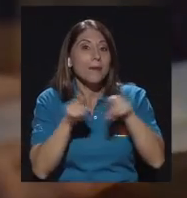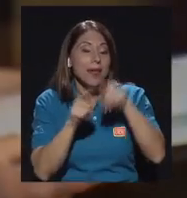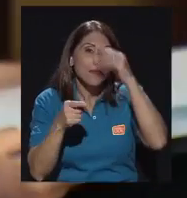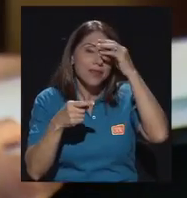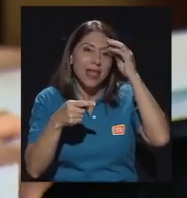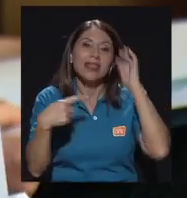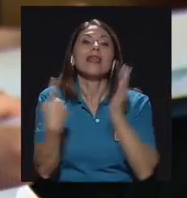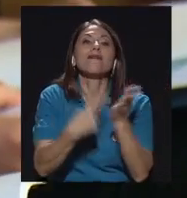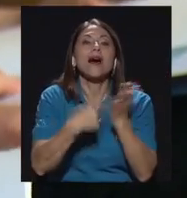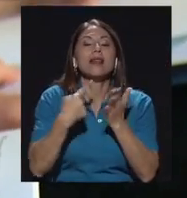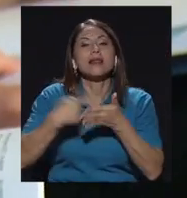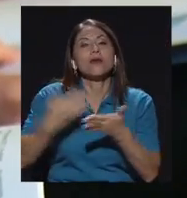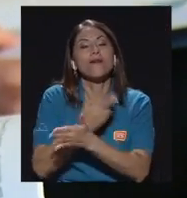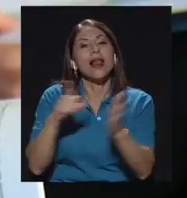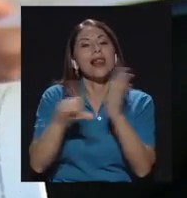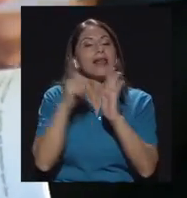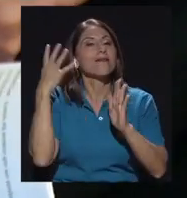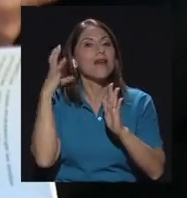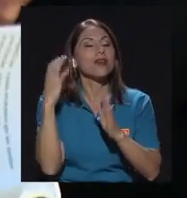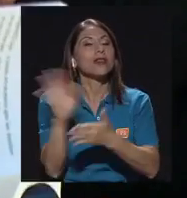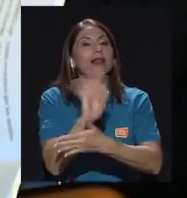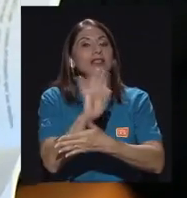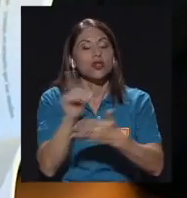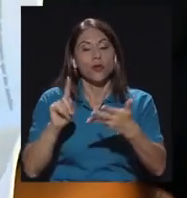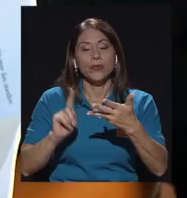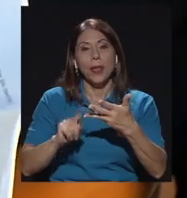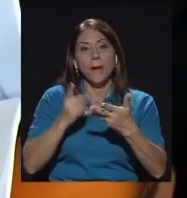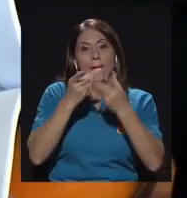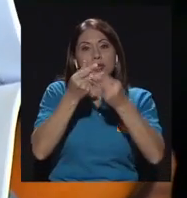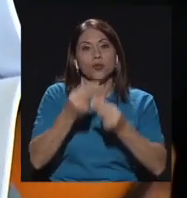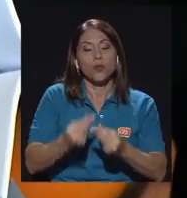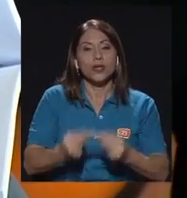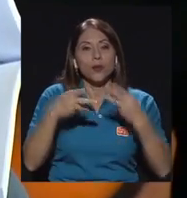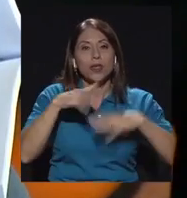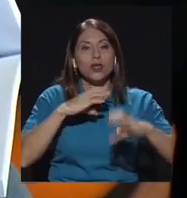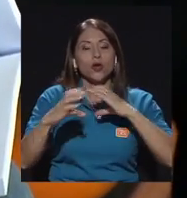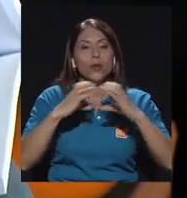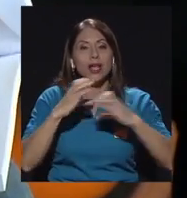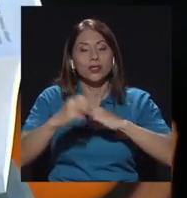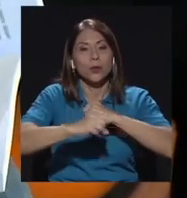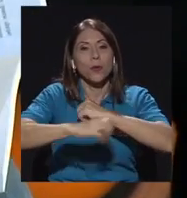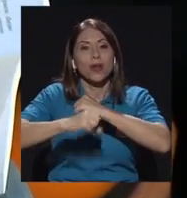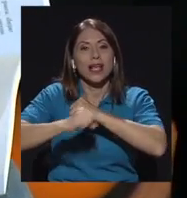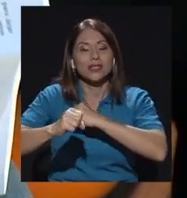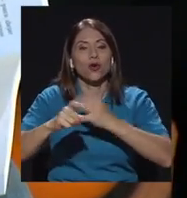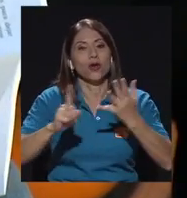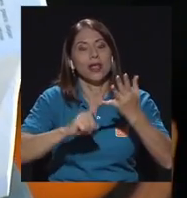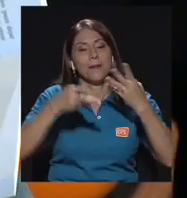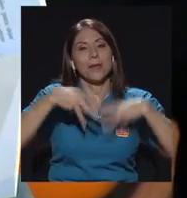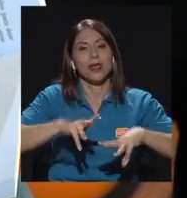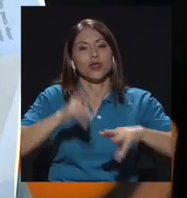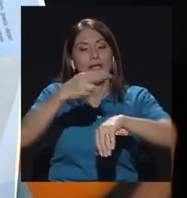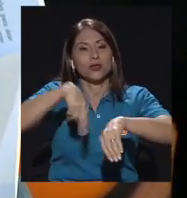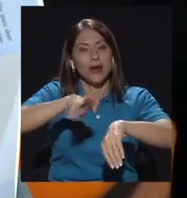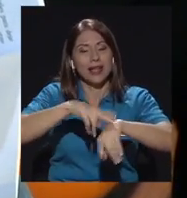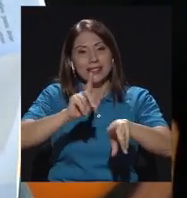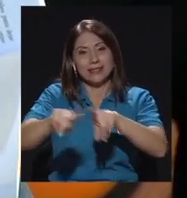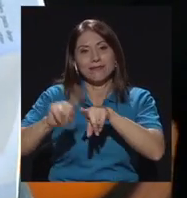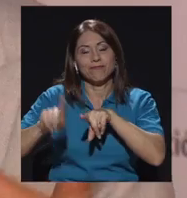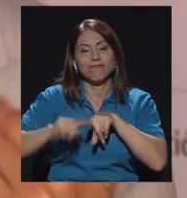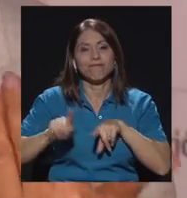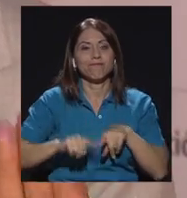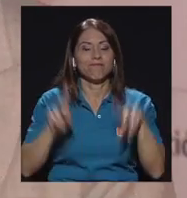televisión, el presupuesto destinado a los medios de comunicación y la publicidad en los medios nacionales, entre otros.